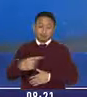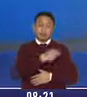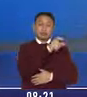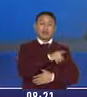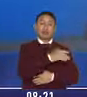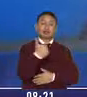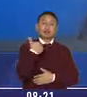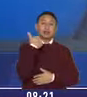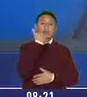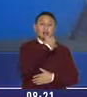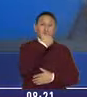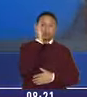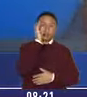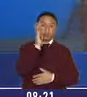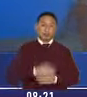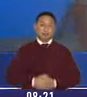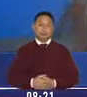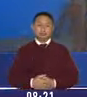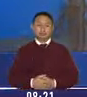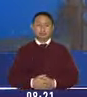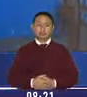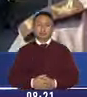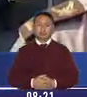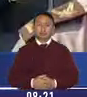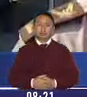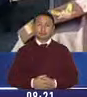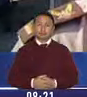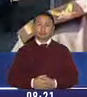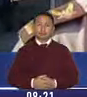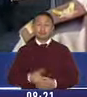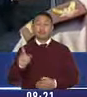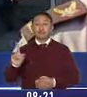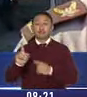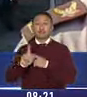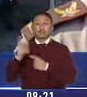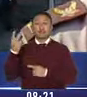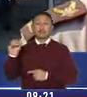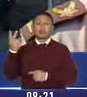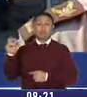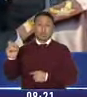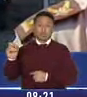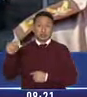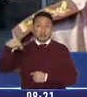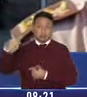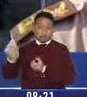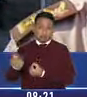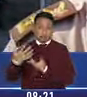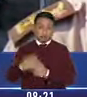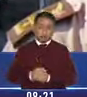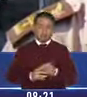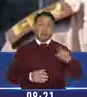tenencia de sustancias sujetas a fiscalización. El uno se encontraba en el 2020, de acuerdo a lo que se tiene conocimiento, y el otro ya